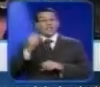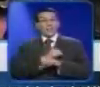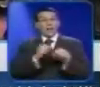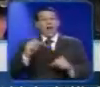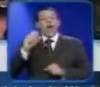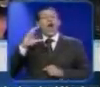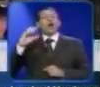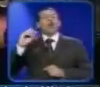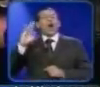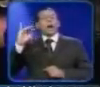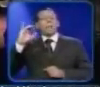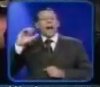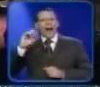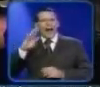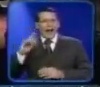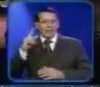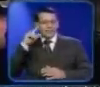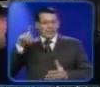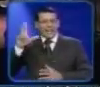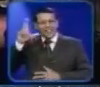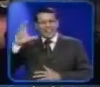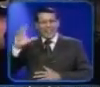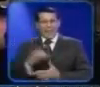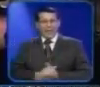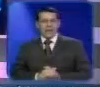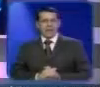en Corbanca, La Castellana.